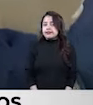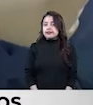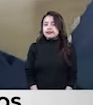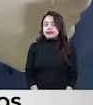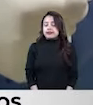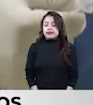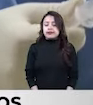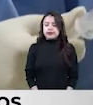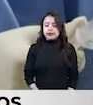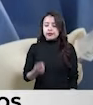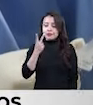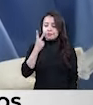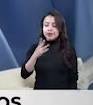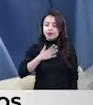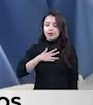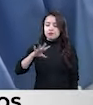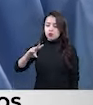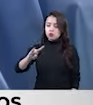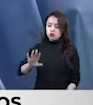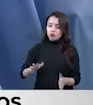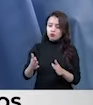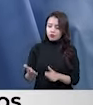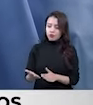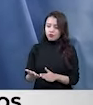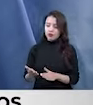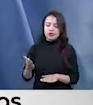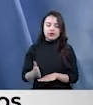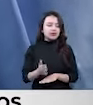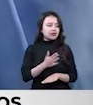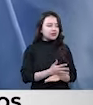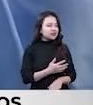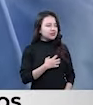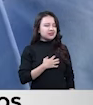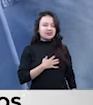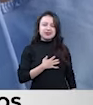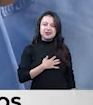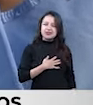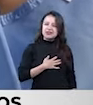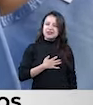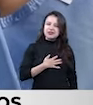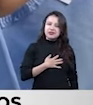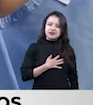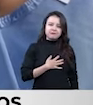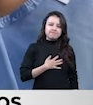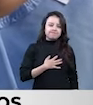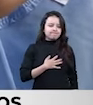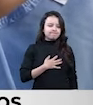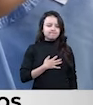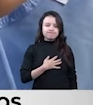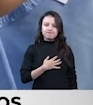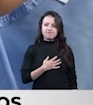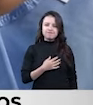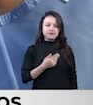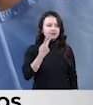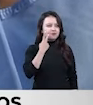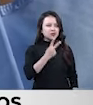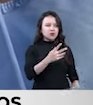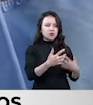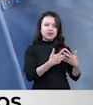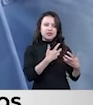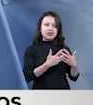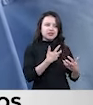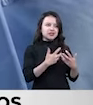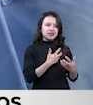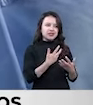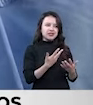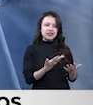angustioso desenlace en un audio y cómo transmitir el sentimiento de incertidumbre e impotencia ante la frialdad de un sistema? Es